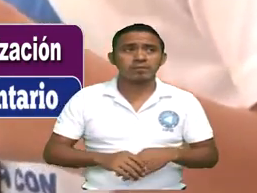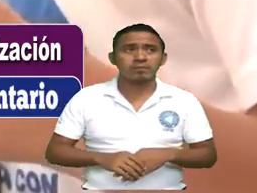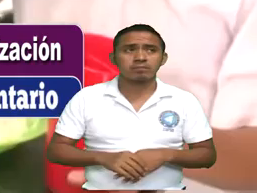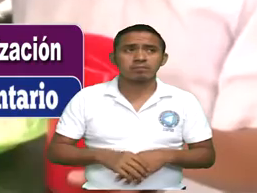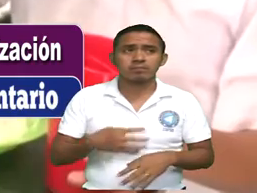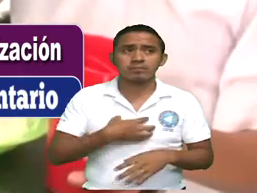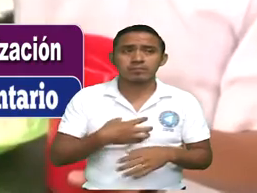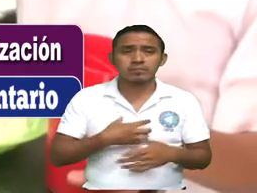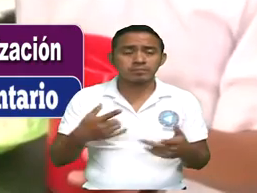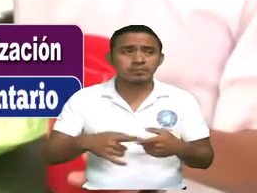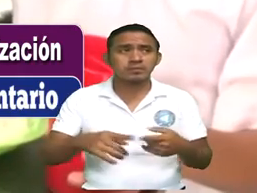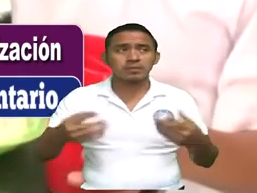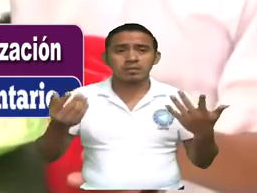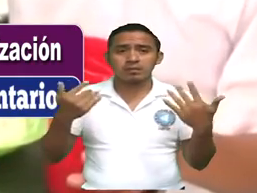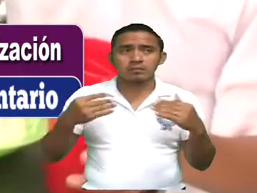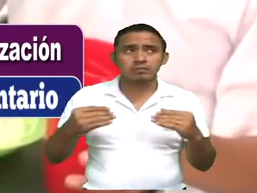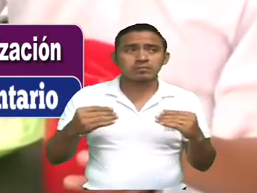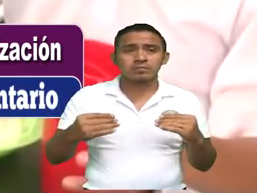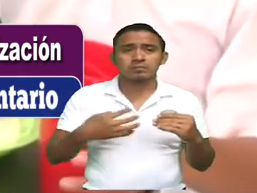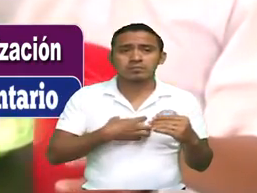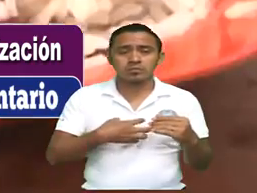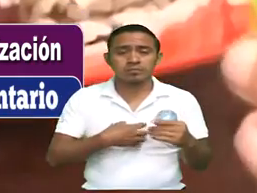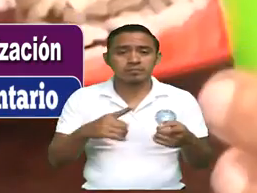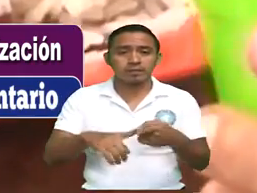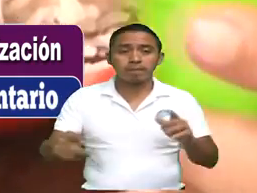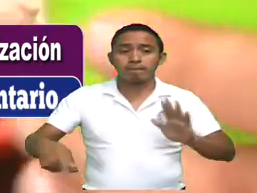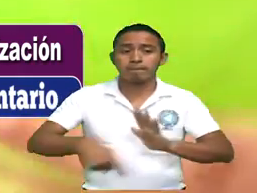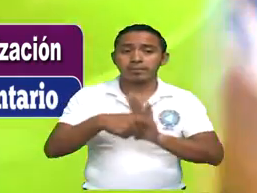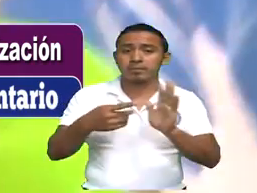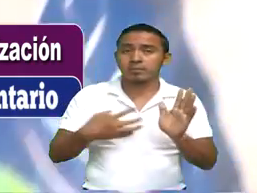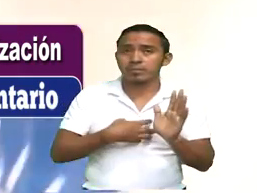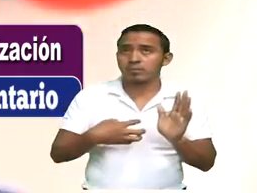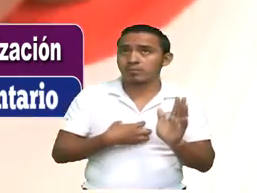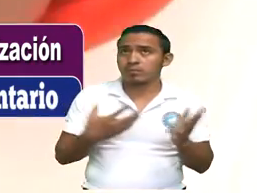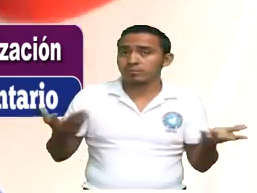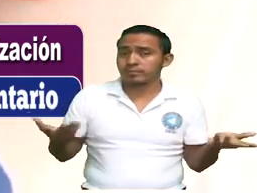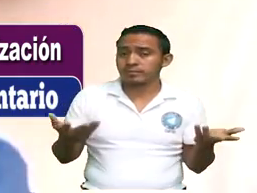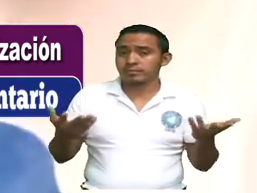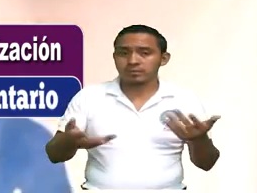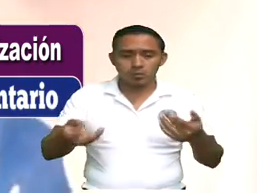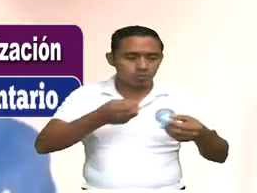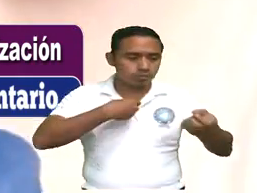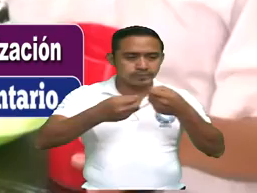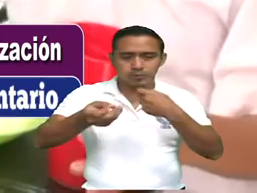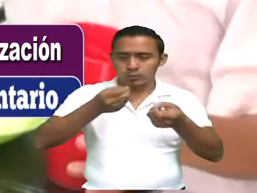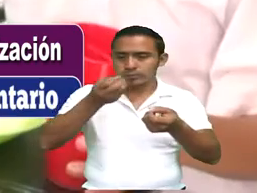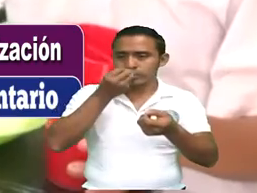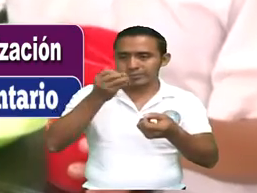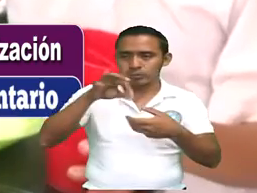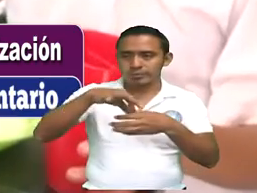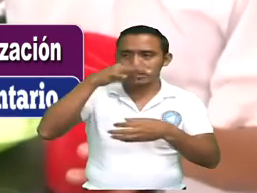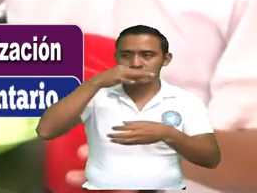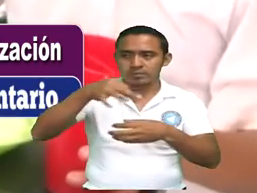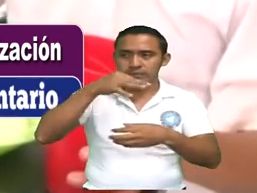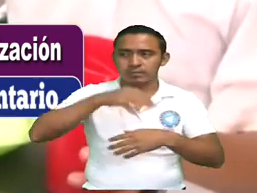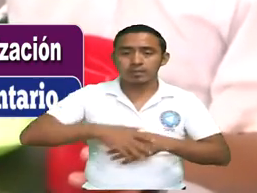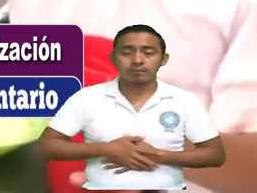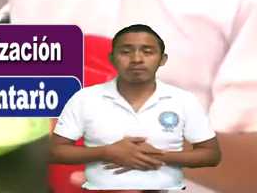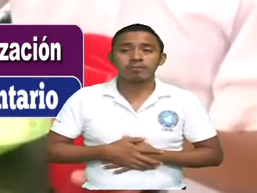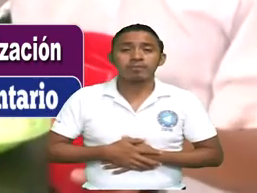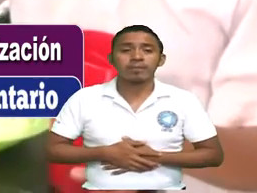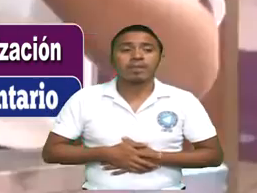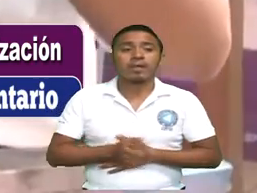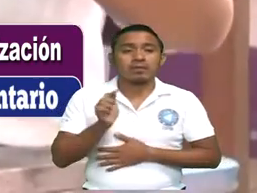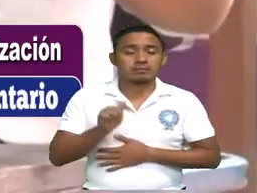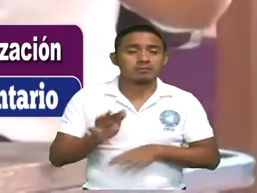el marco de este programa lo tiene prohibido, la venta de alimentos chatarras, de cosas chatarras, entonces aparte